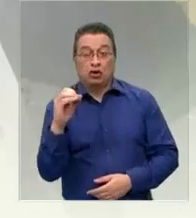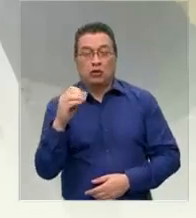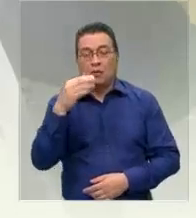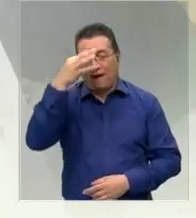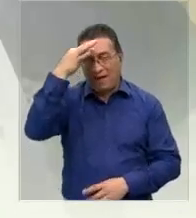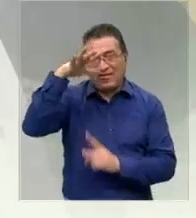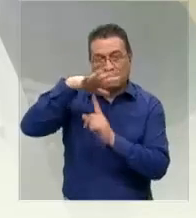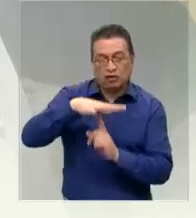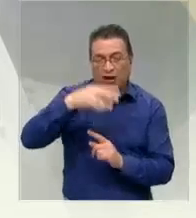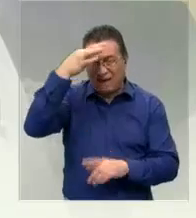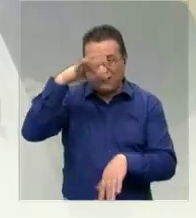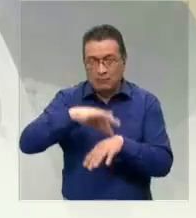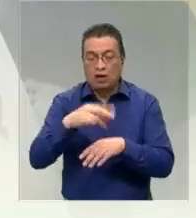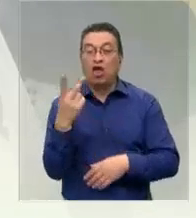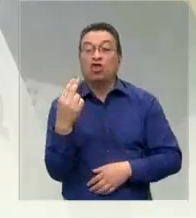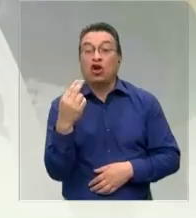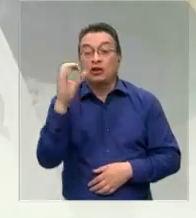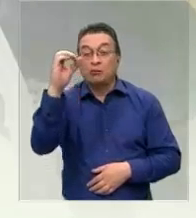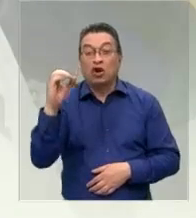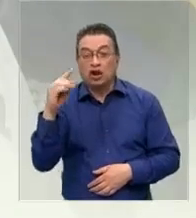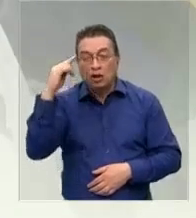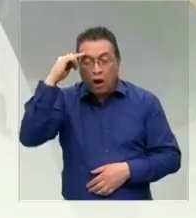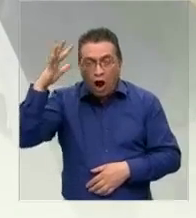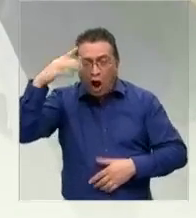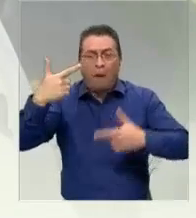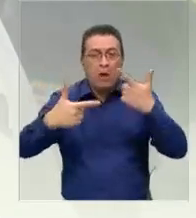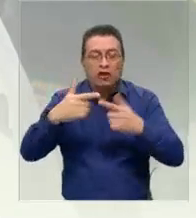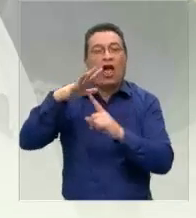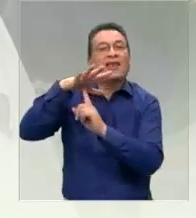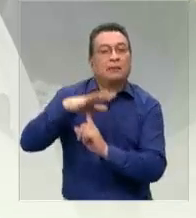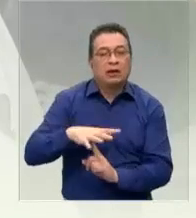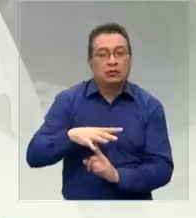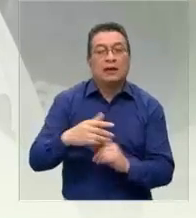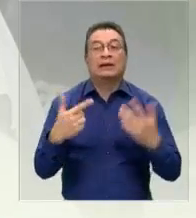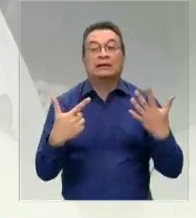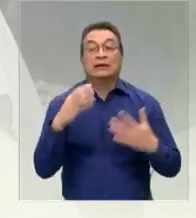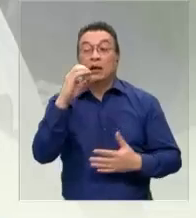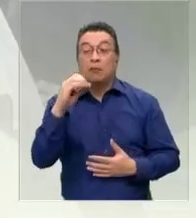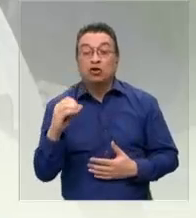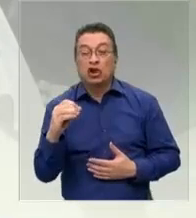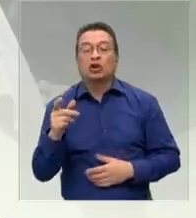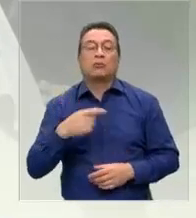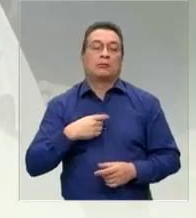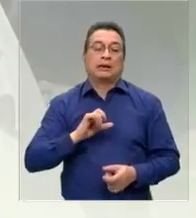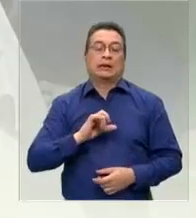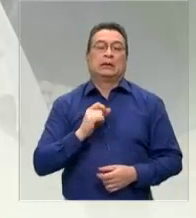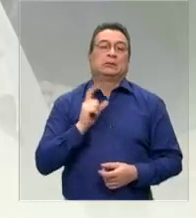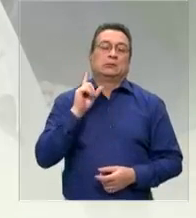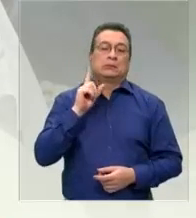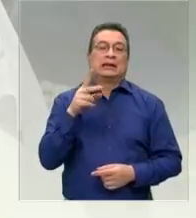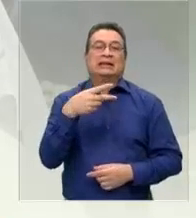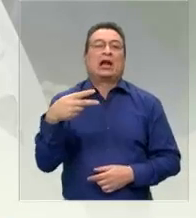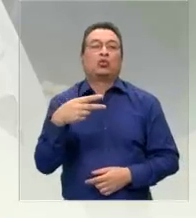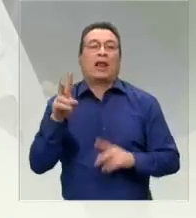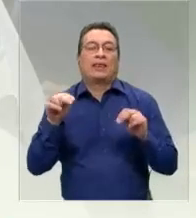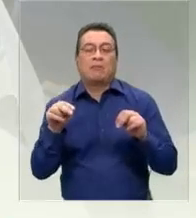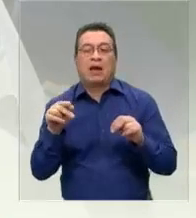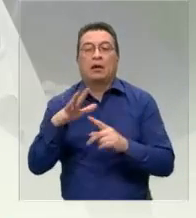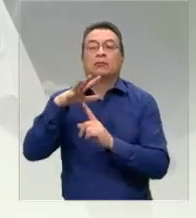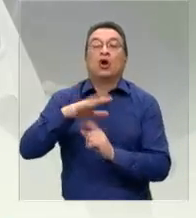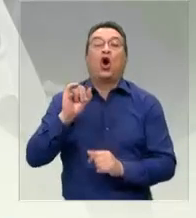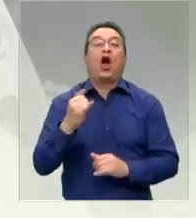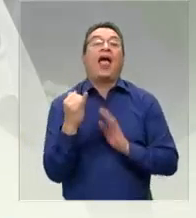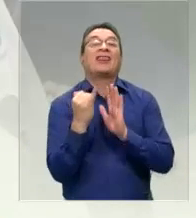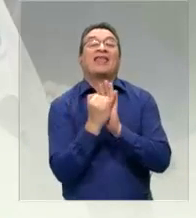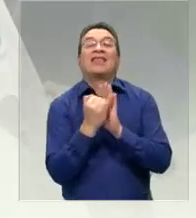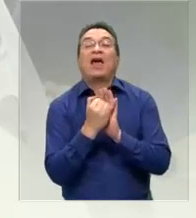enfermedad, 12% por ideología o opinión política, 7% por orientación sexual y 4% por identidad de